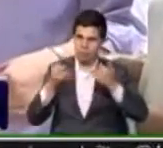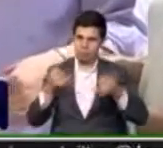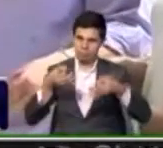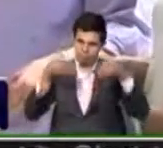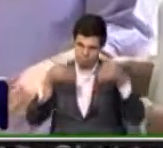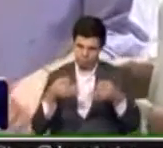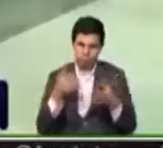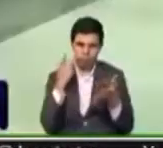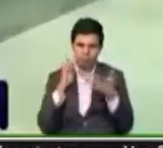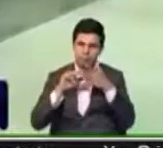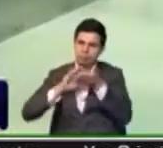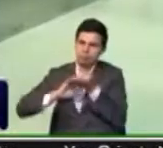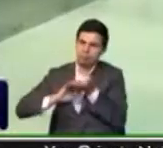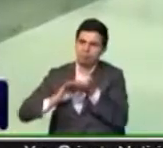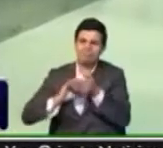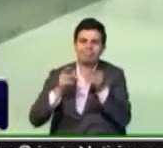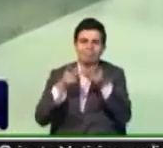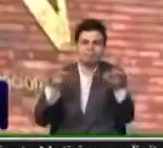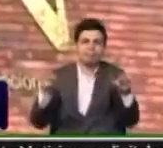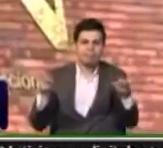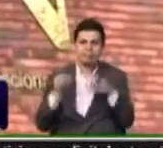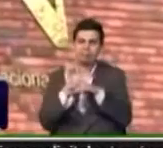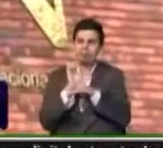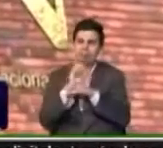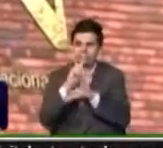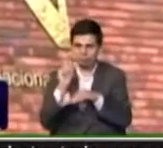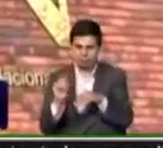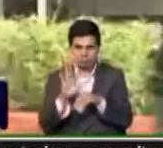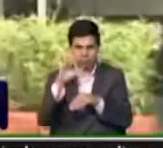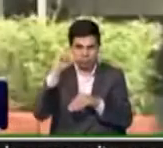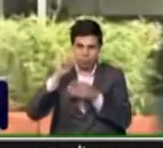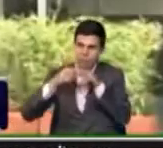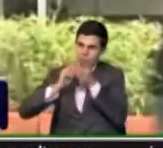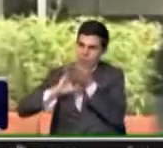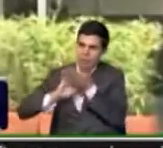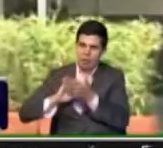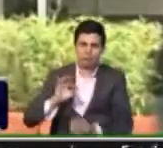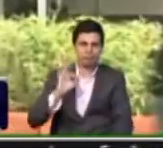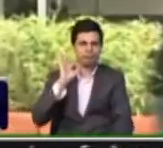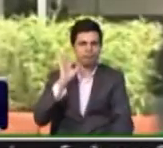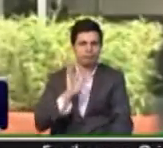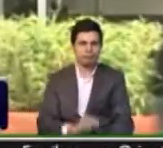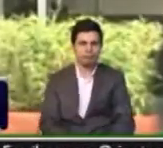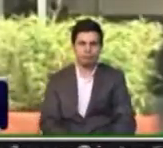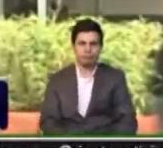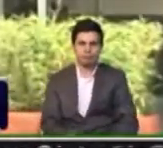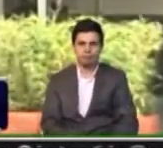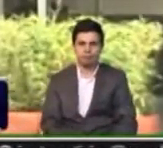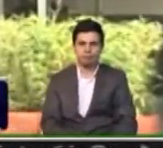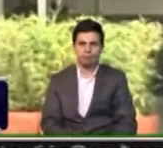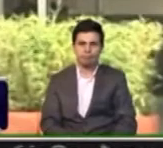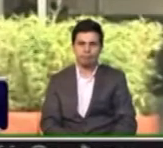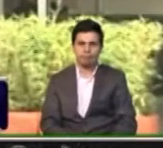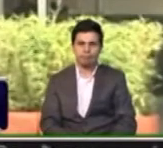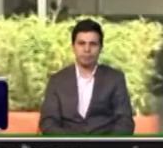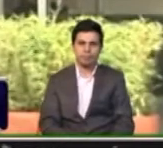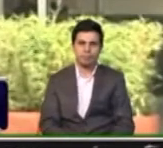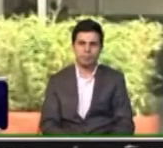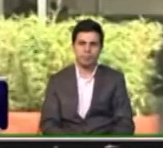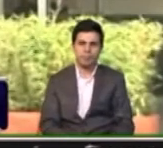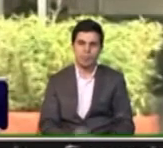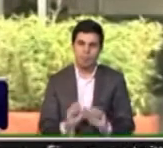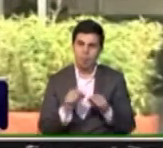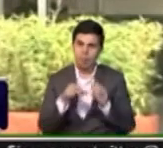la remodelación de las instalaciones de esta entidad en la ciudad de Cúcuta. Se espera que se sigan implementando medidas importantes